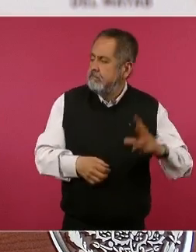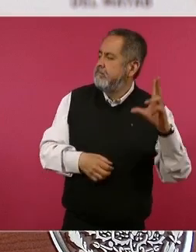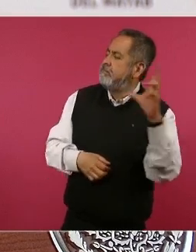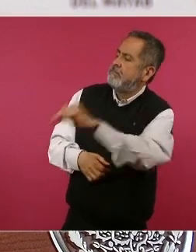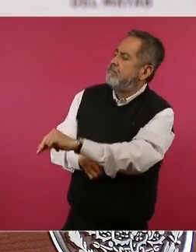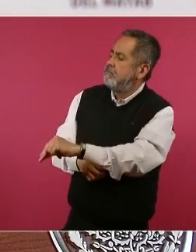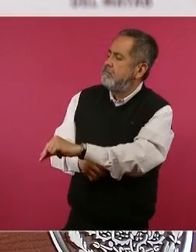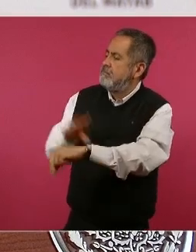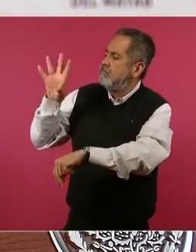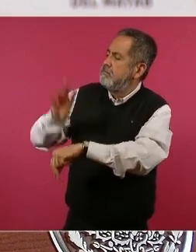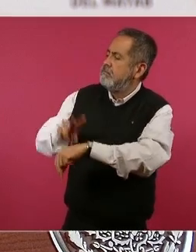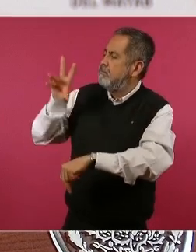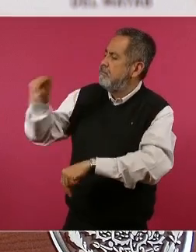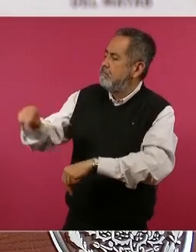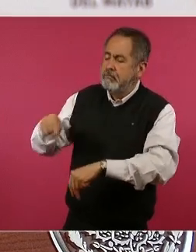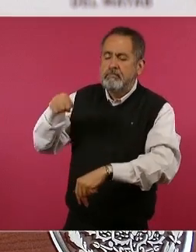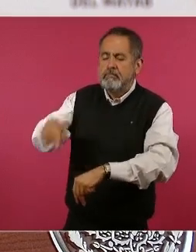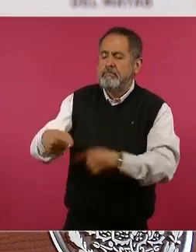y le dio